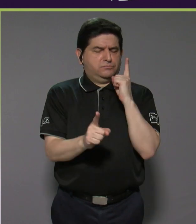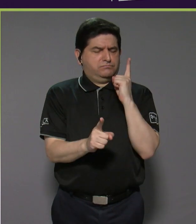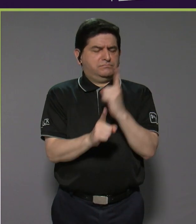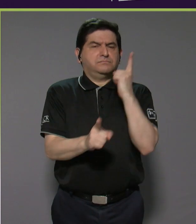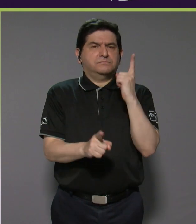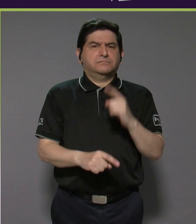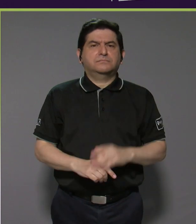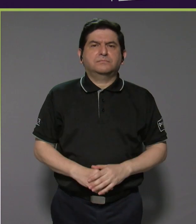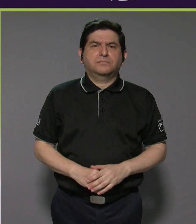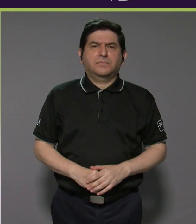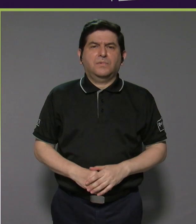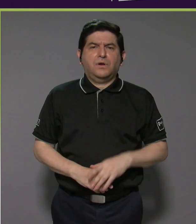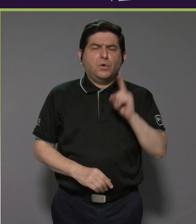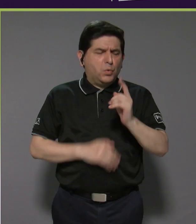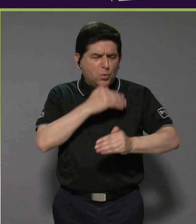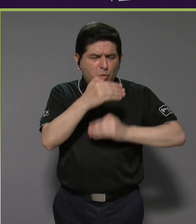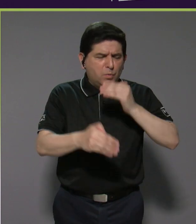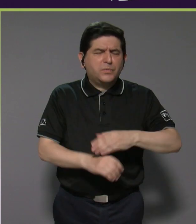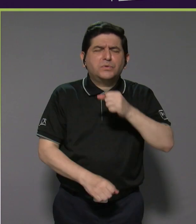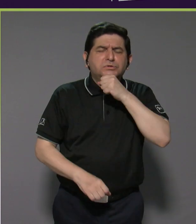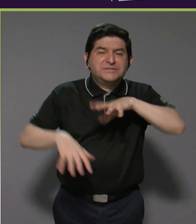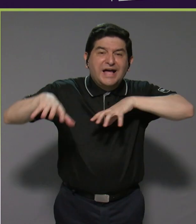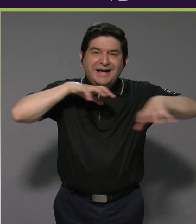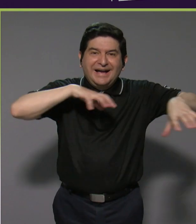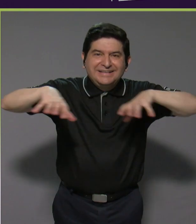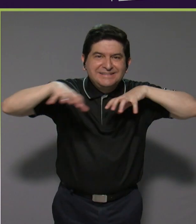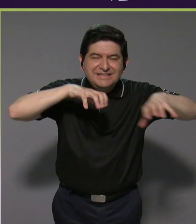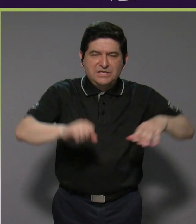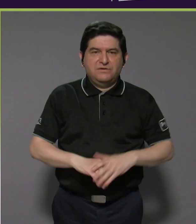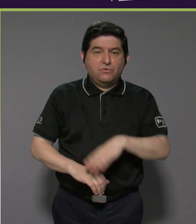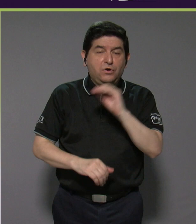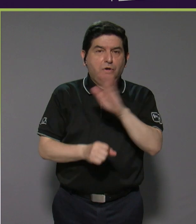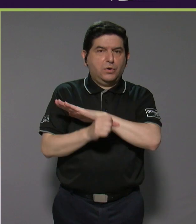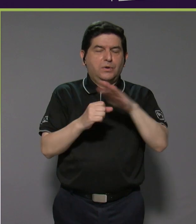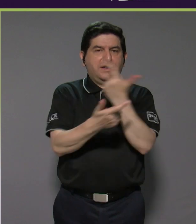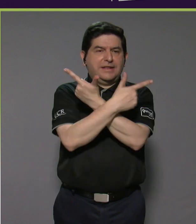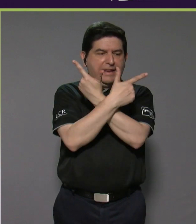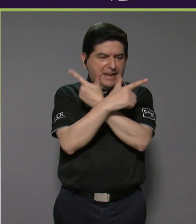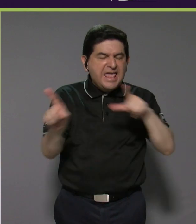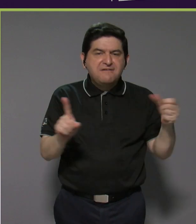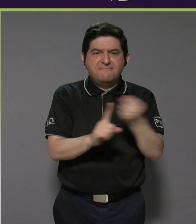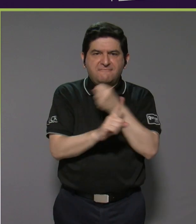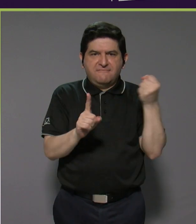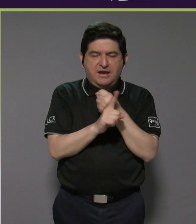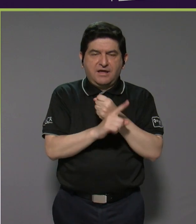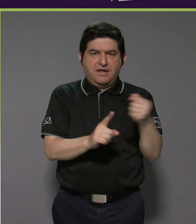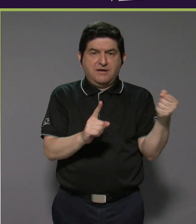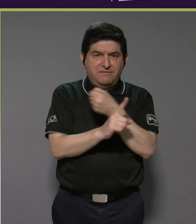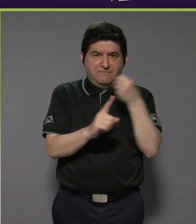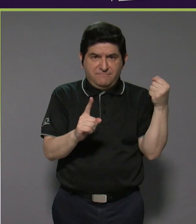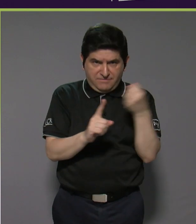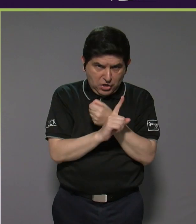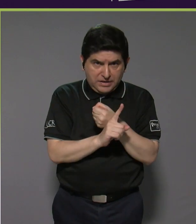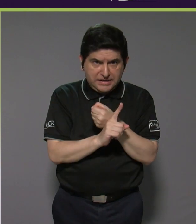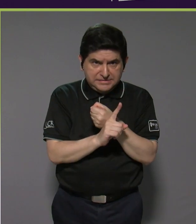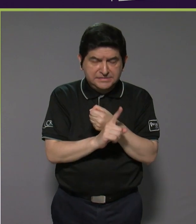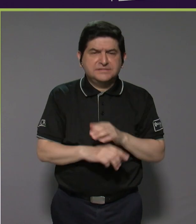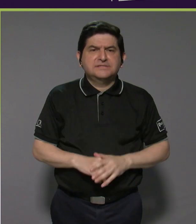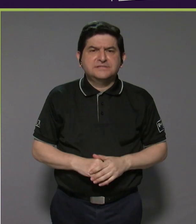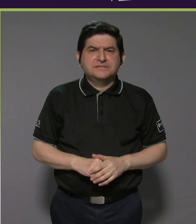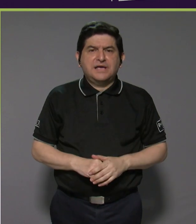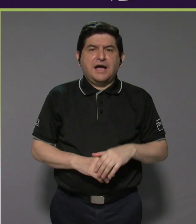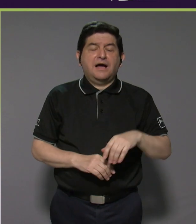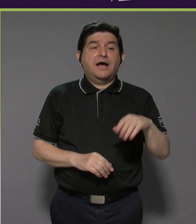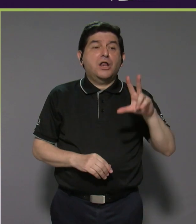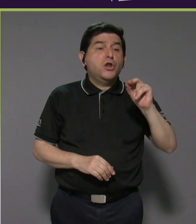adecuada, con un envejecimiento activo y, como les dije, totalmente libre de violencia, porque la violencia la no